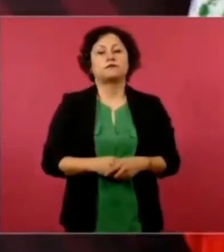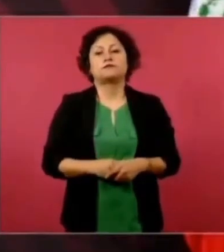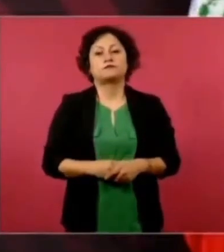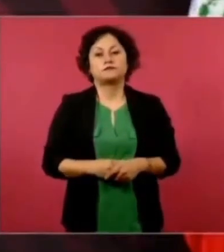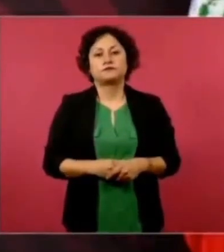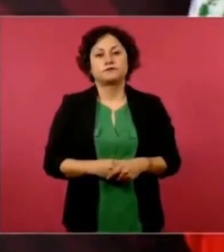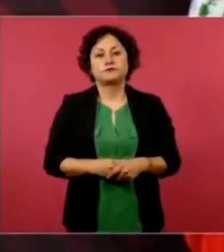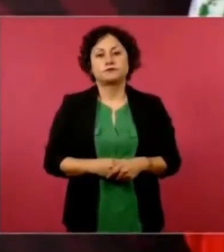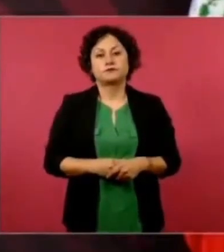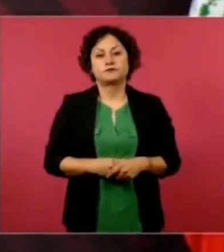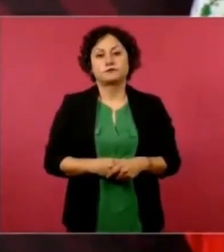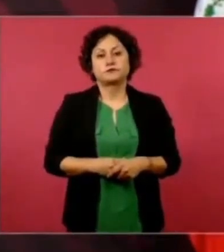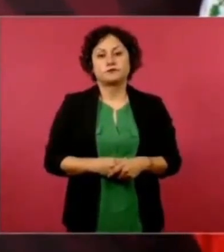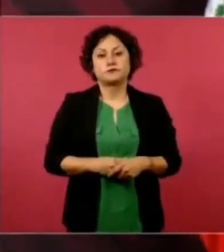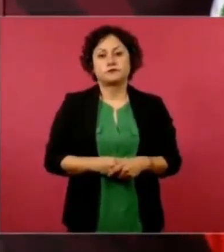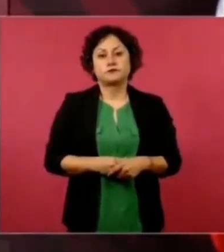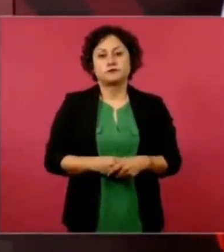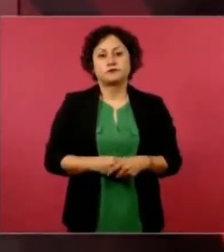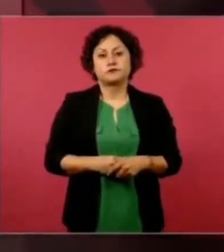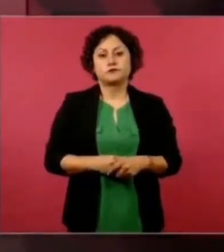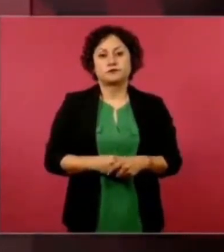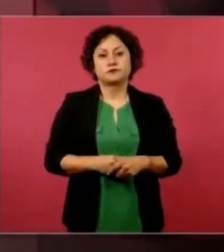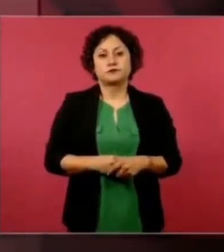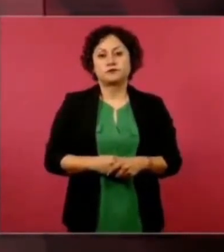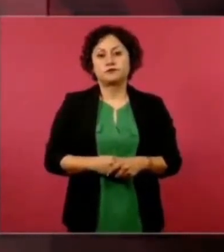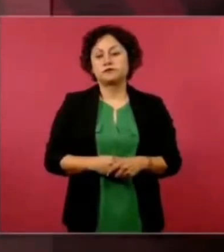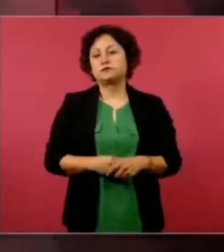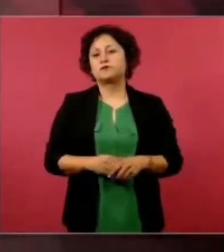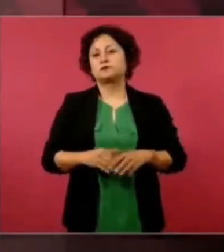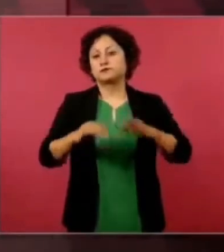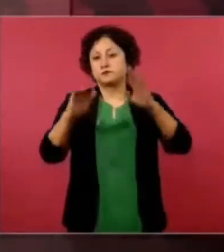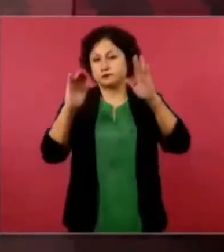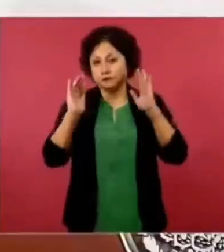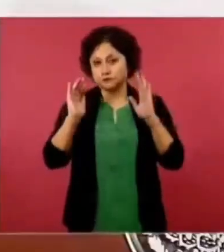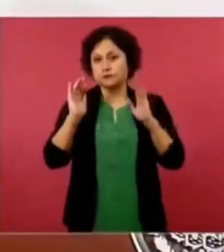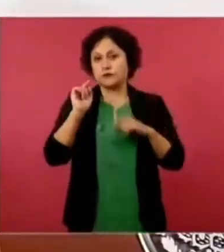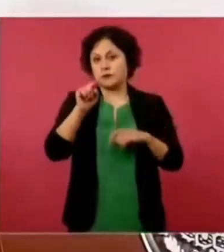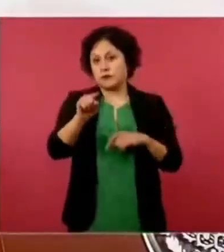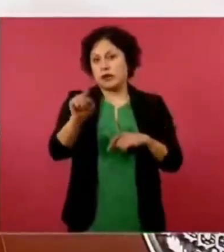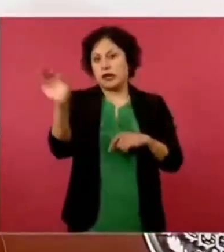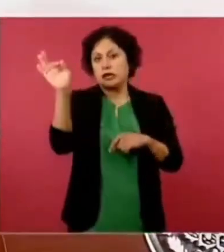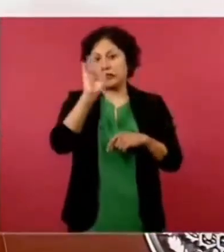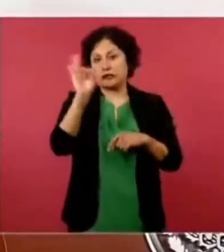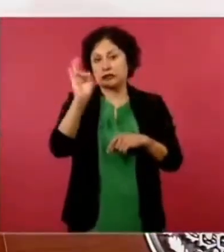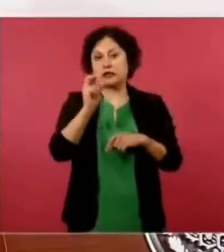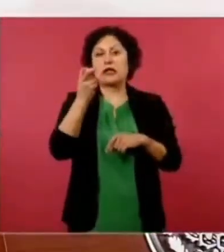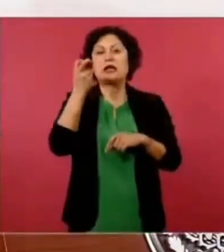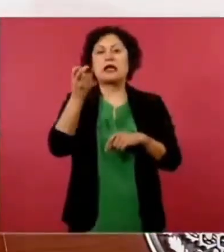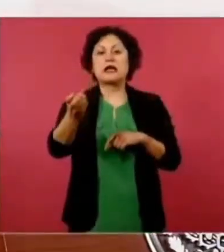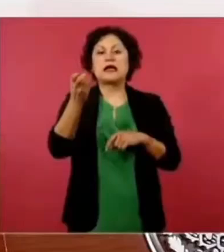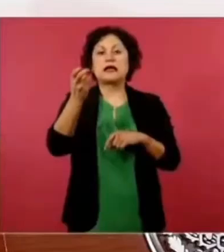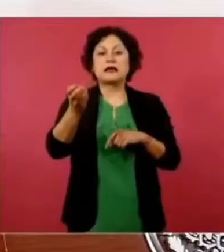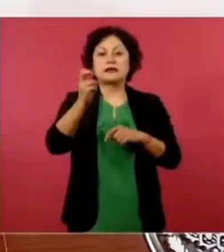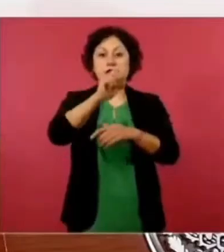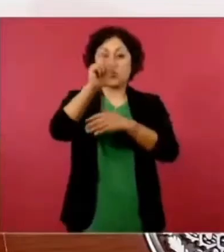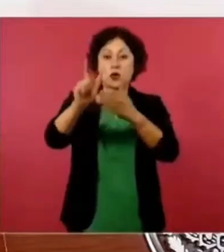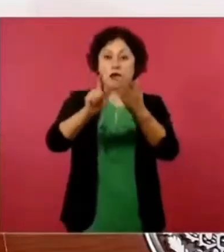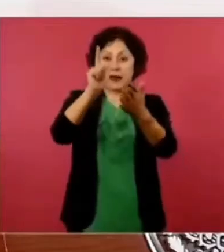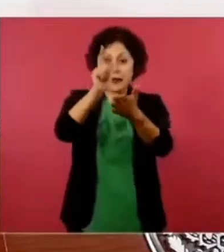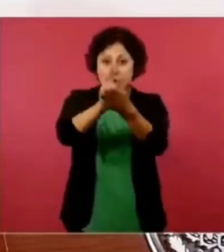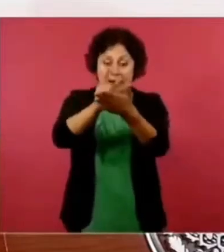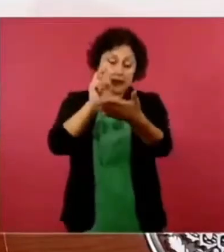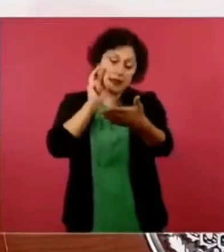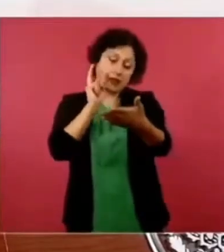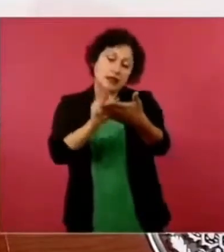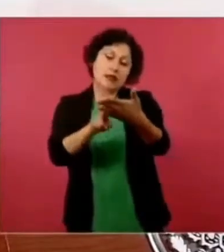Eso a lo mejor, si no es por cuestiones legales, es para perjudicarnos, para que se